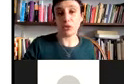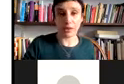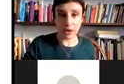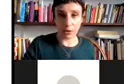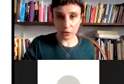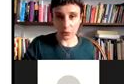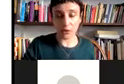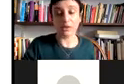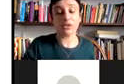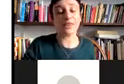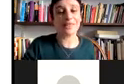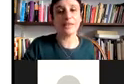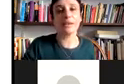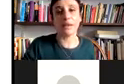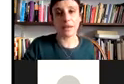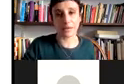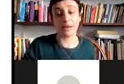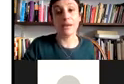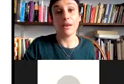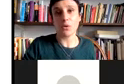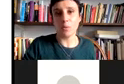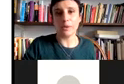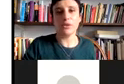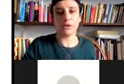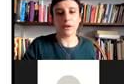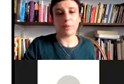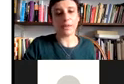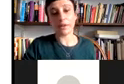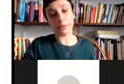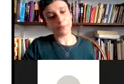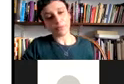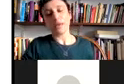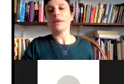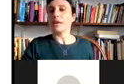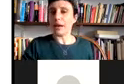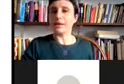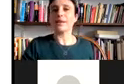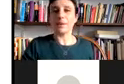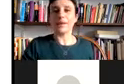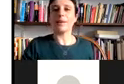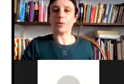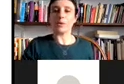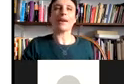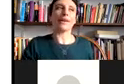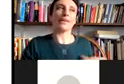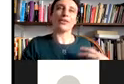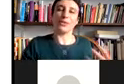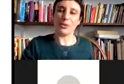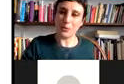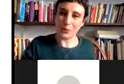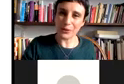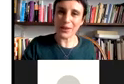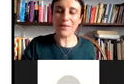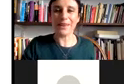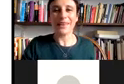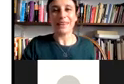como si lo dijera la Constitución. Entonces, así debería ser cumplido y respetado. Ahí ya viene el problema, que no todo